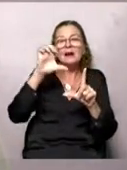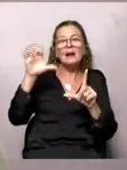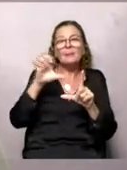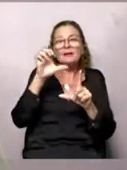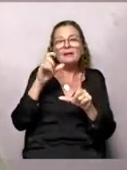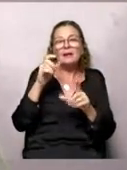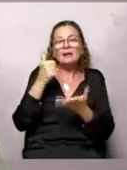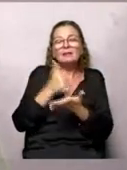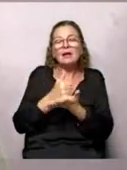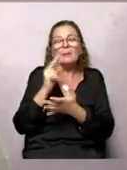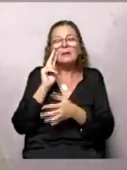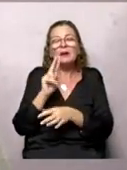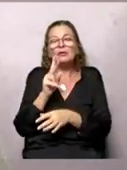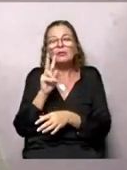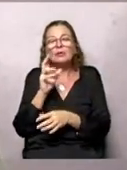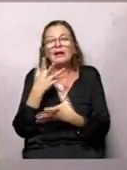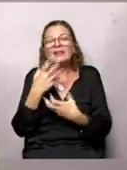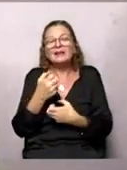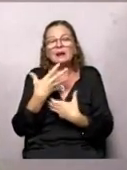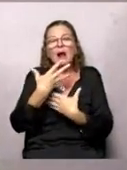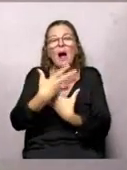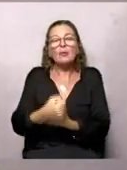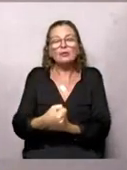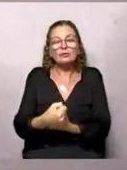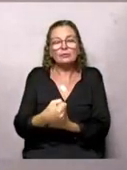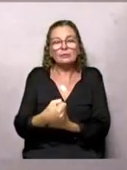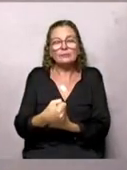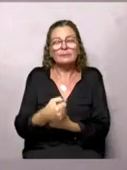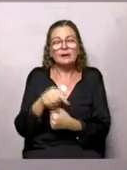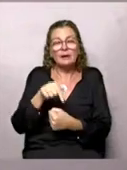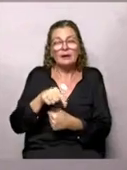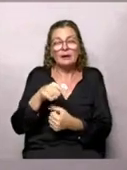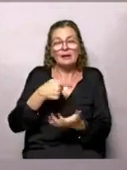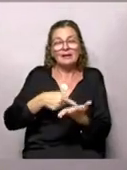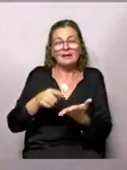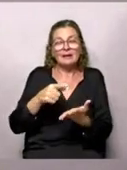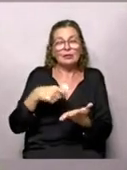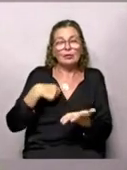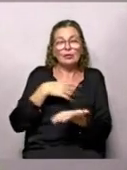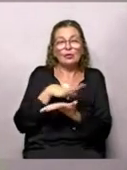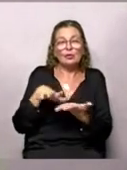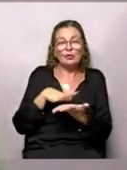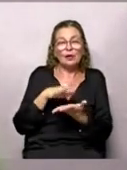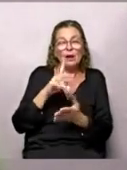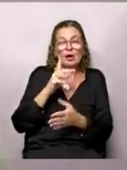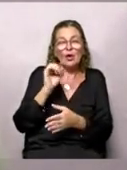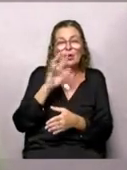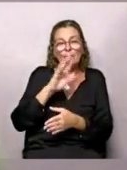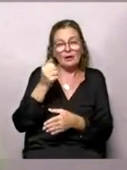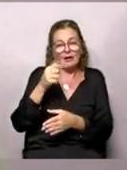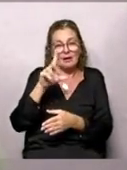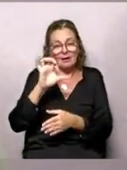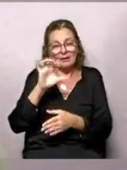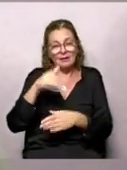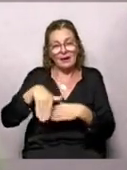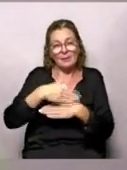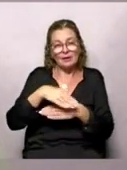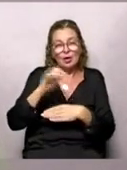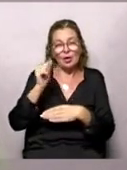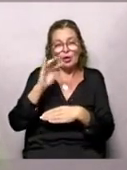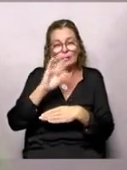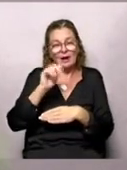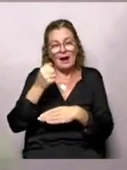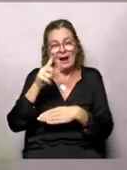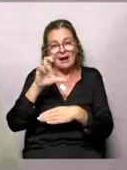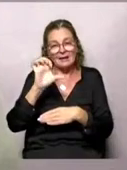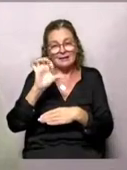estén presenciando esta nota y que quieran hacerlo, quieran colaborar? Acá en el Centro Social de el Capón de Corrales, nosotros estamos en Camino Corrales